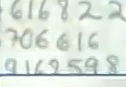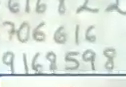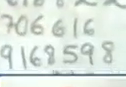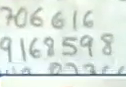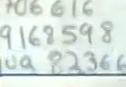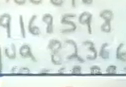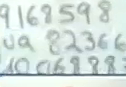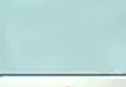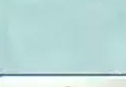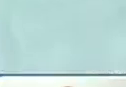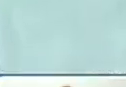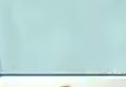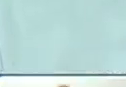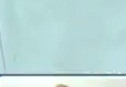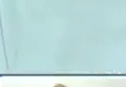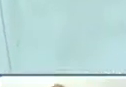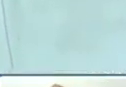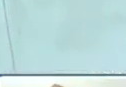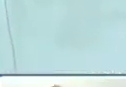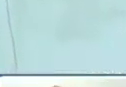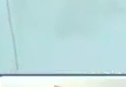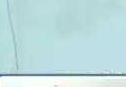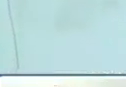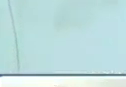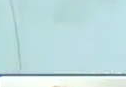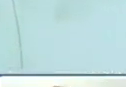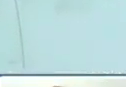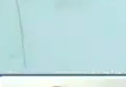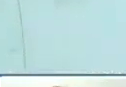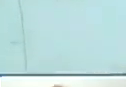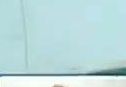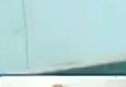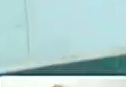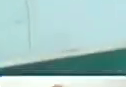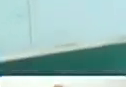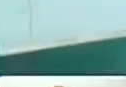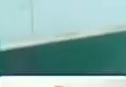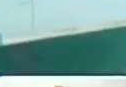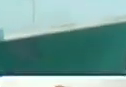afectuoso a toda la juventud a toda la juventudes socialista